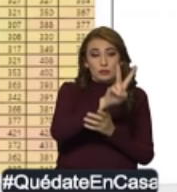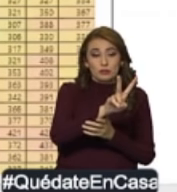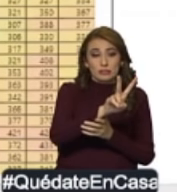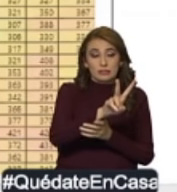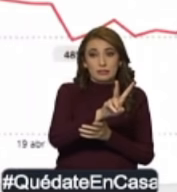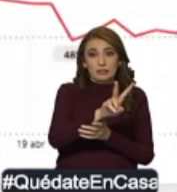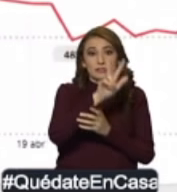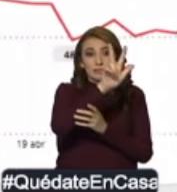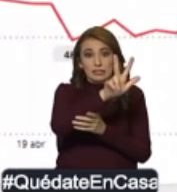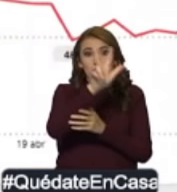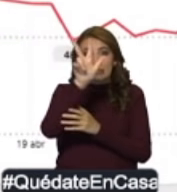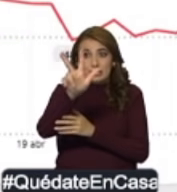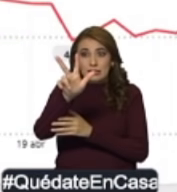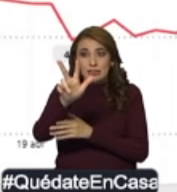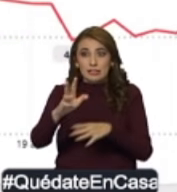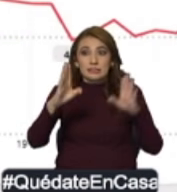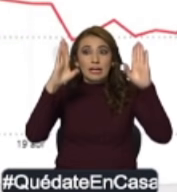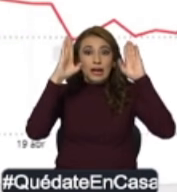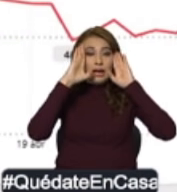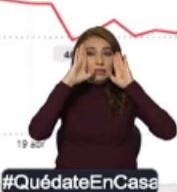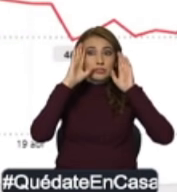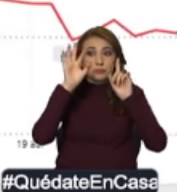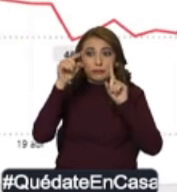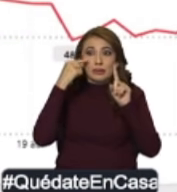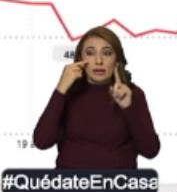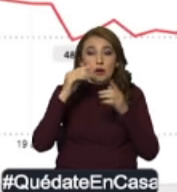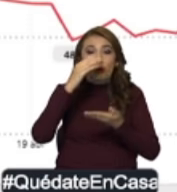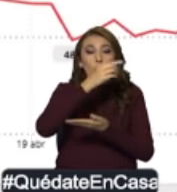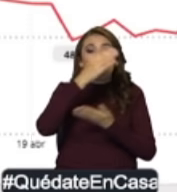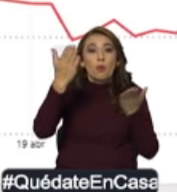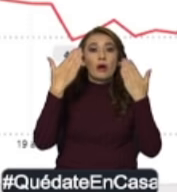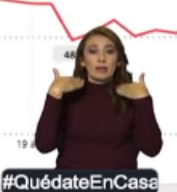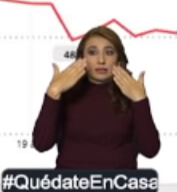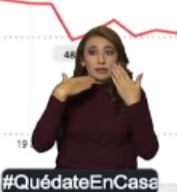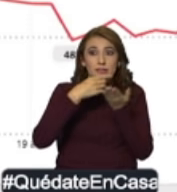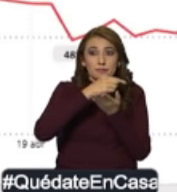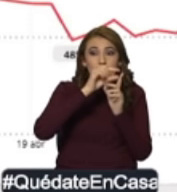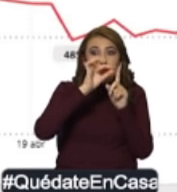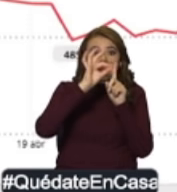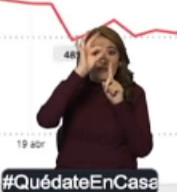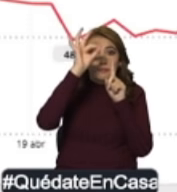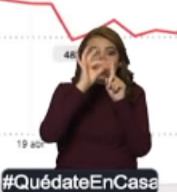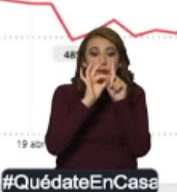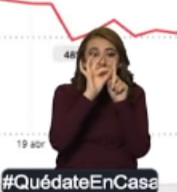233 atenciones en gestión sanitaria. Guayaquil tiene el pico